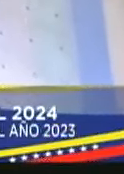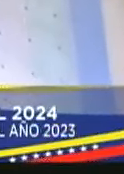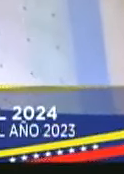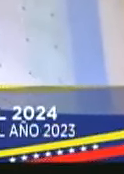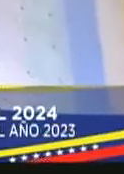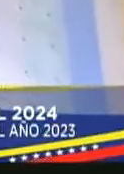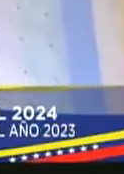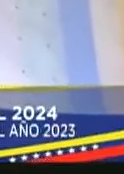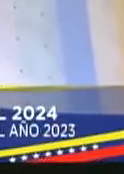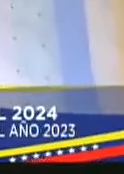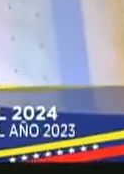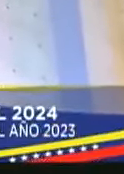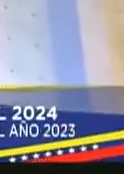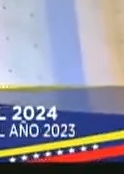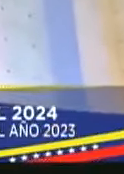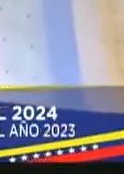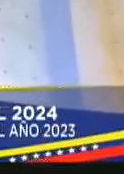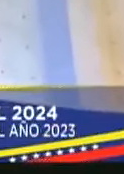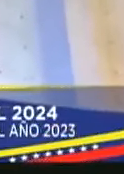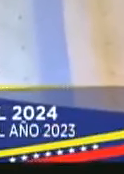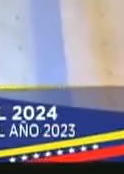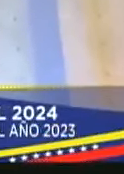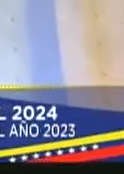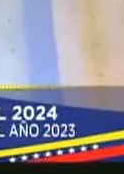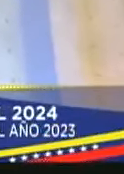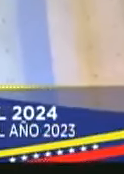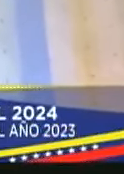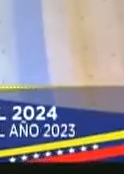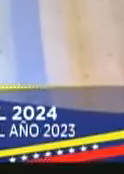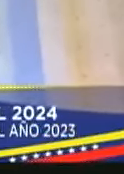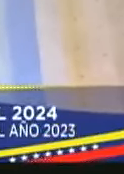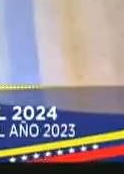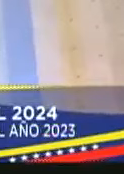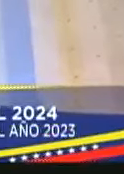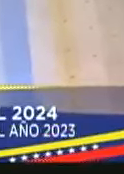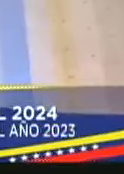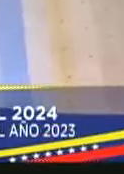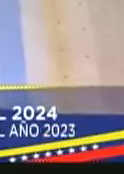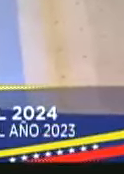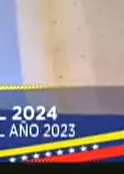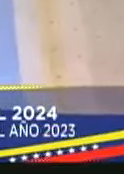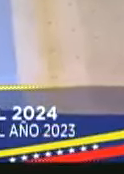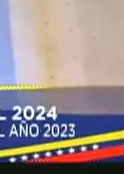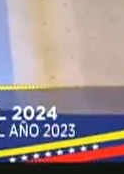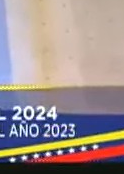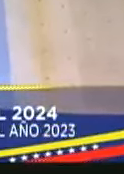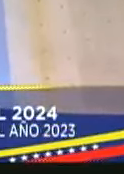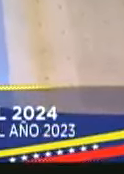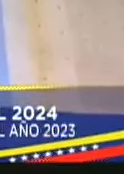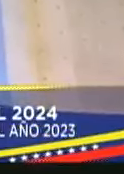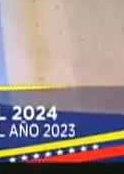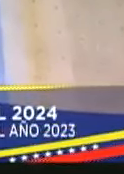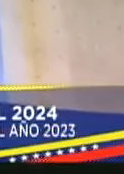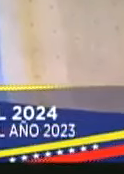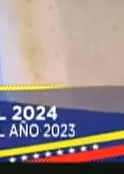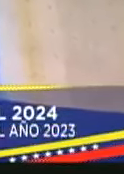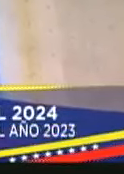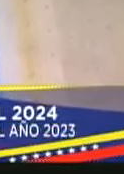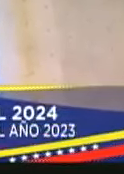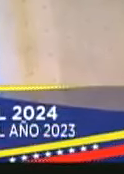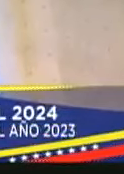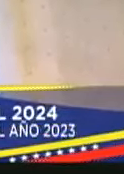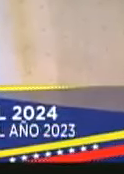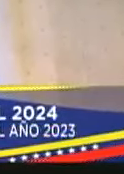los circuitos judiciales en todo el país. Además, se atendieron las propuestas sobre las leyes que pues